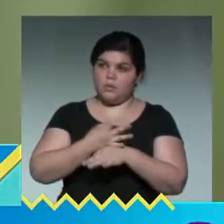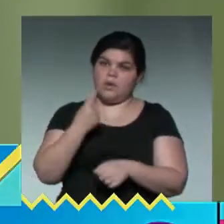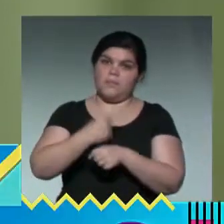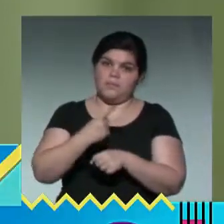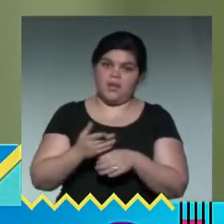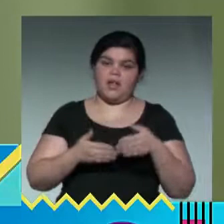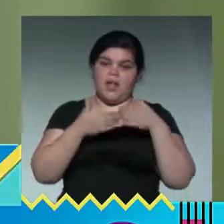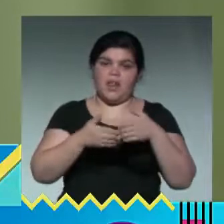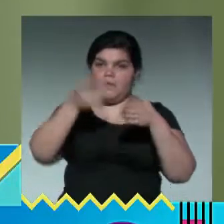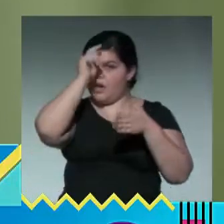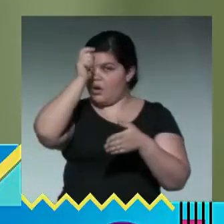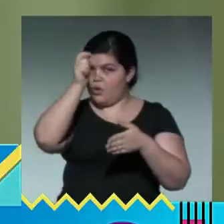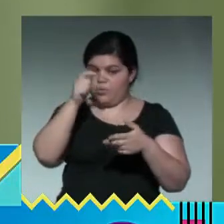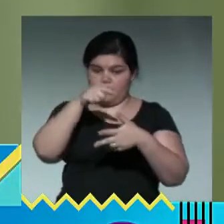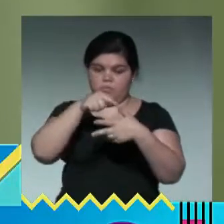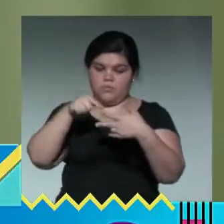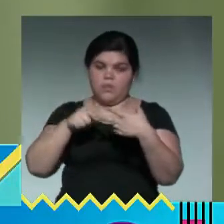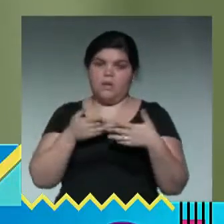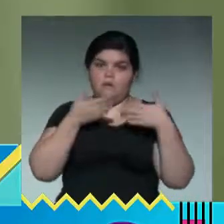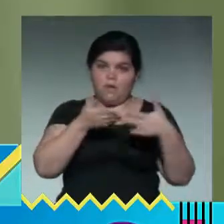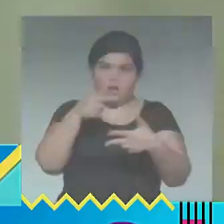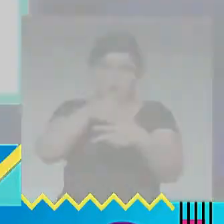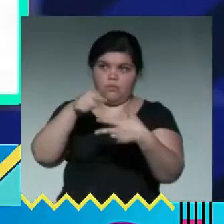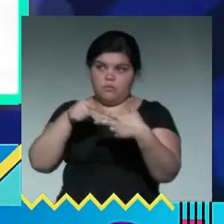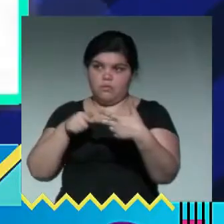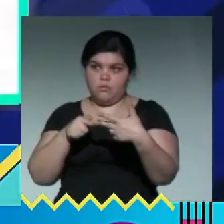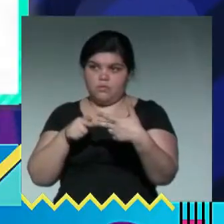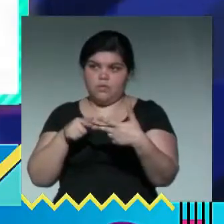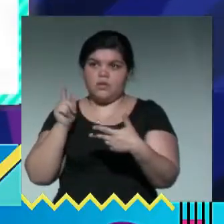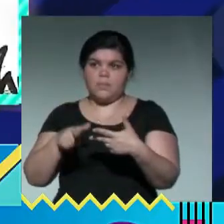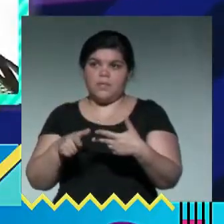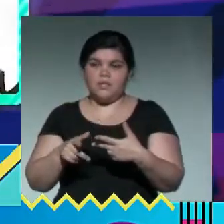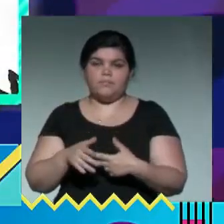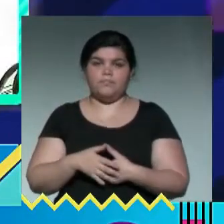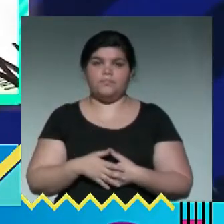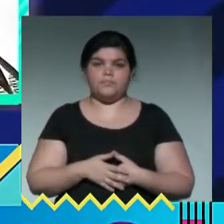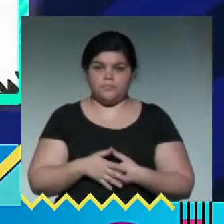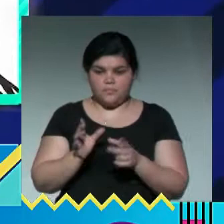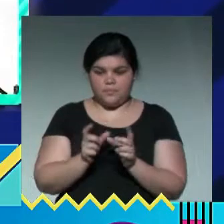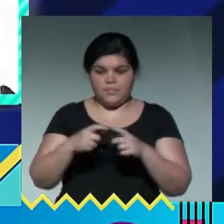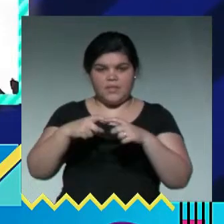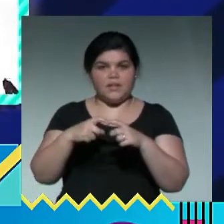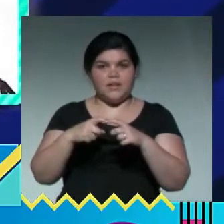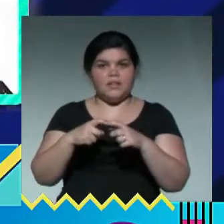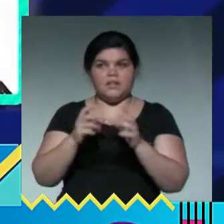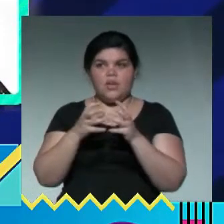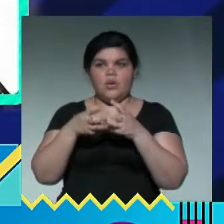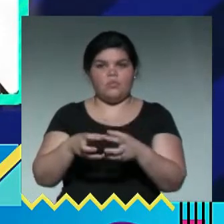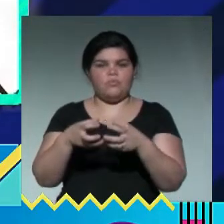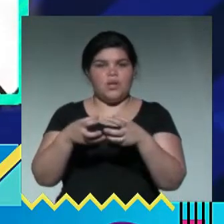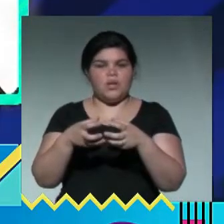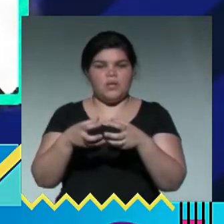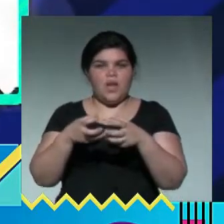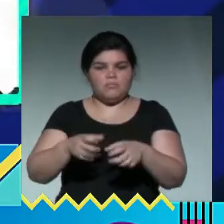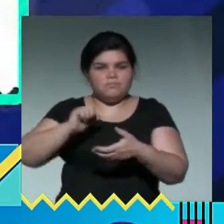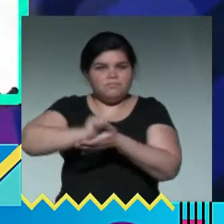Colón con las cascaritas de nuez. Claro. Y le ponías, viste, era bueno. Es más. Yo también lo hice, ¿no? Para que